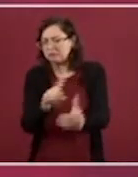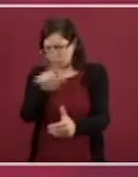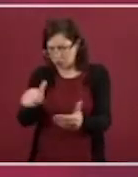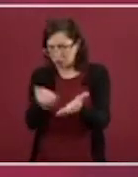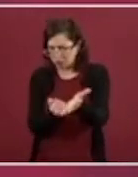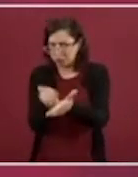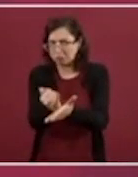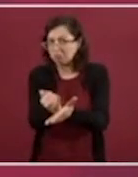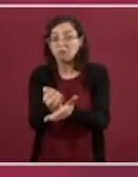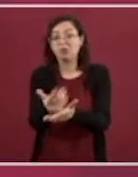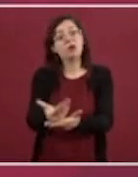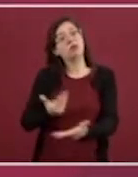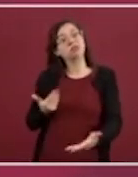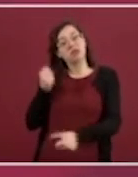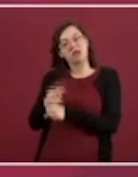Porque ahora,